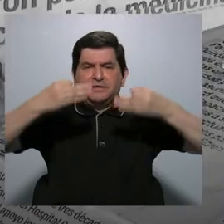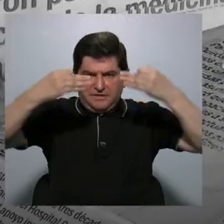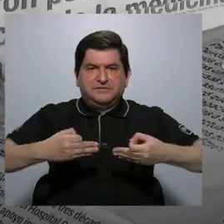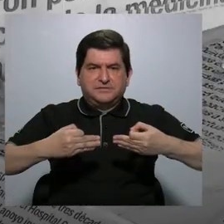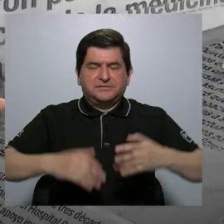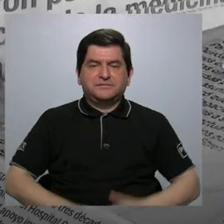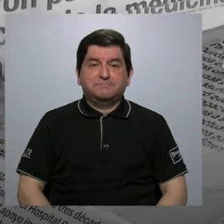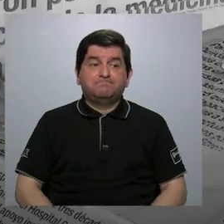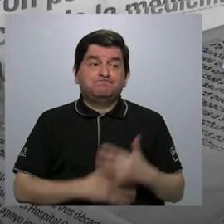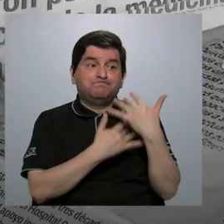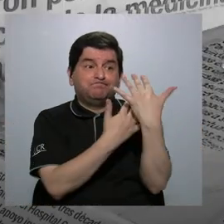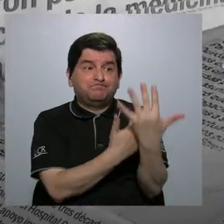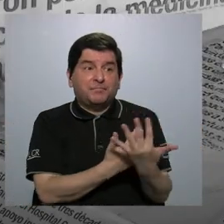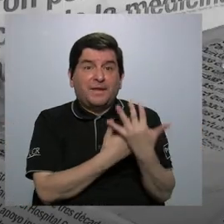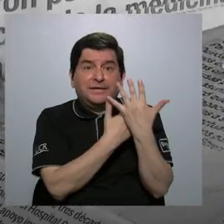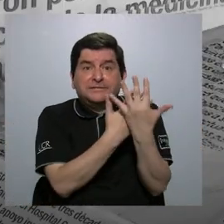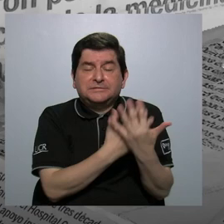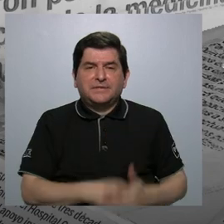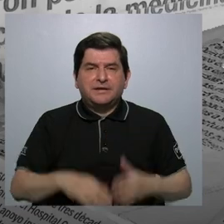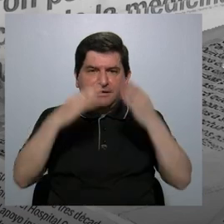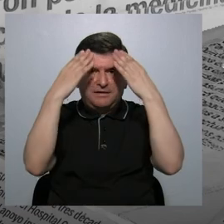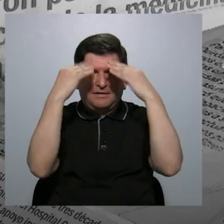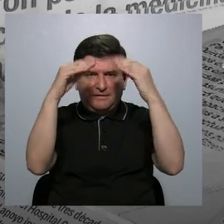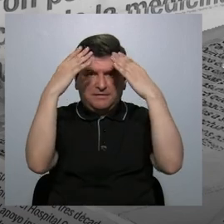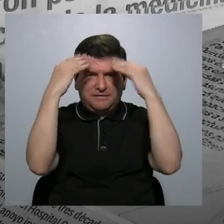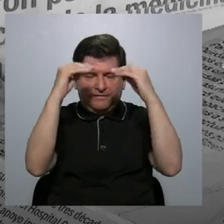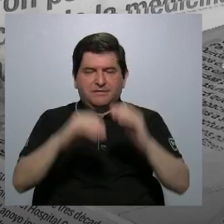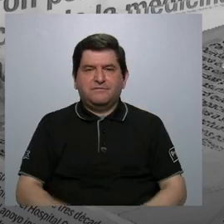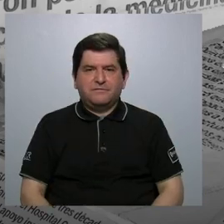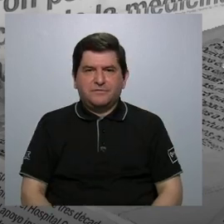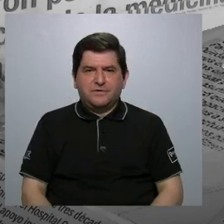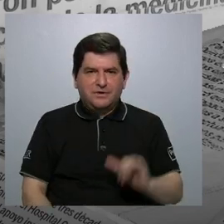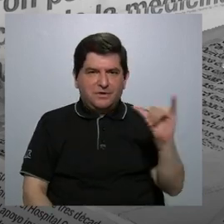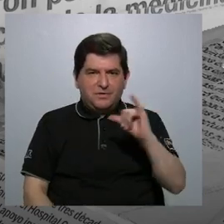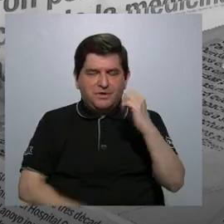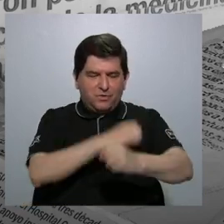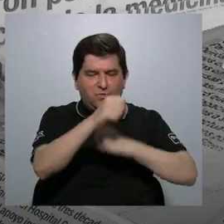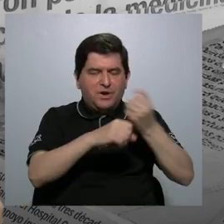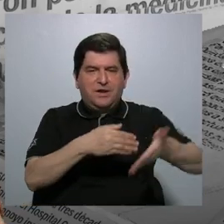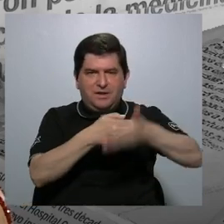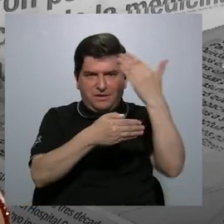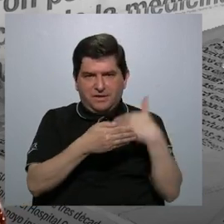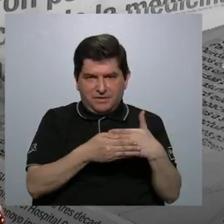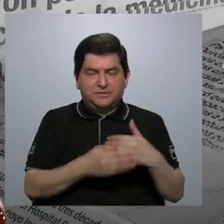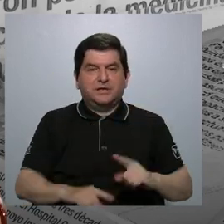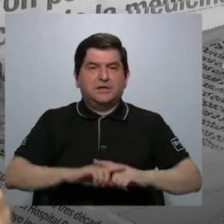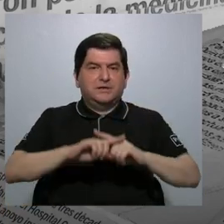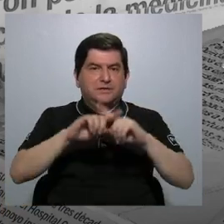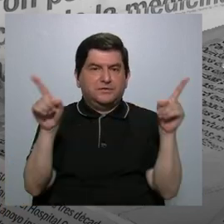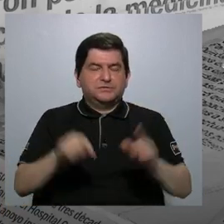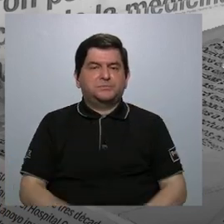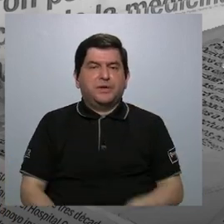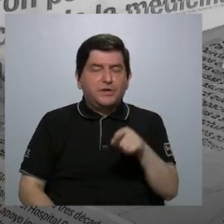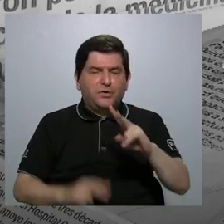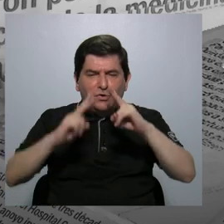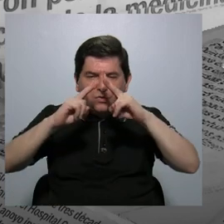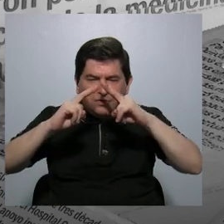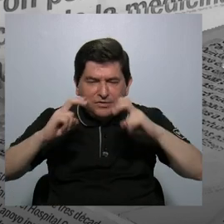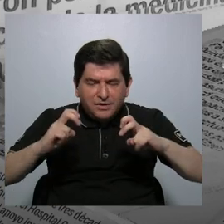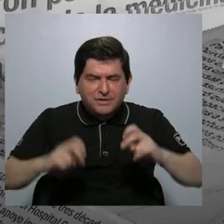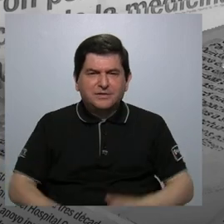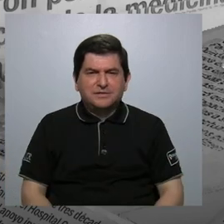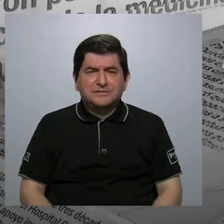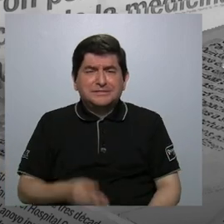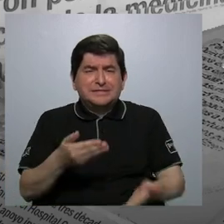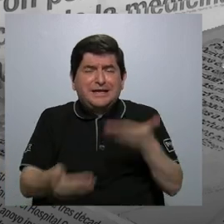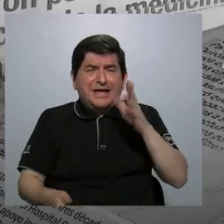decisiones. Esperamos que este informe, tanto como los de los años anteriores, pero con esta radiografía que nos dice que